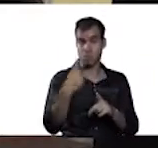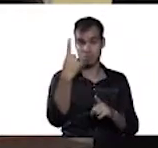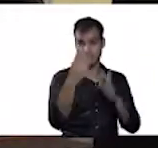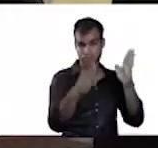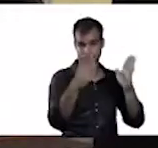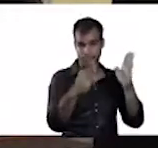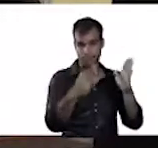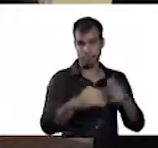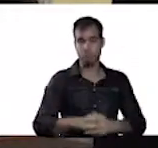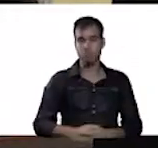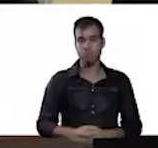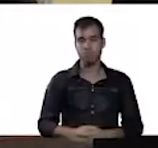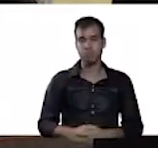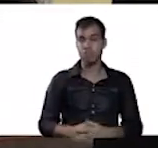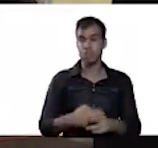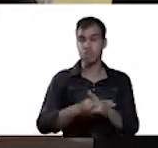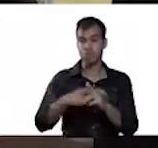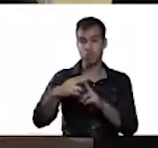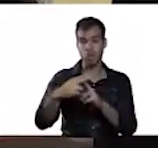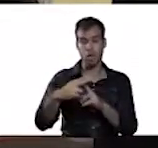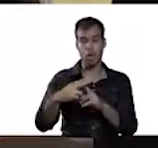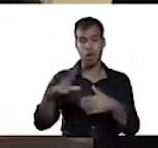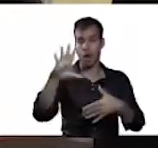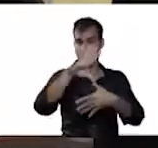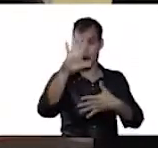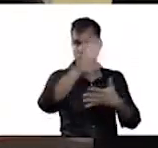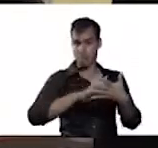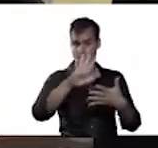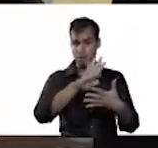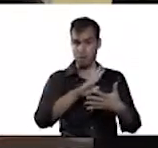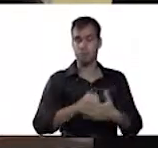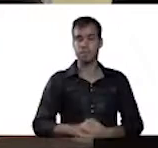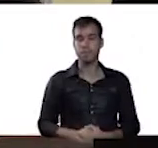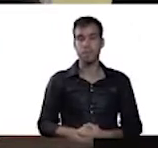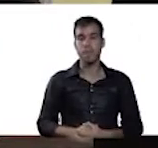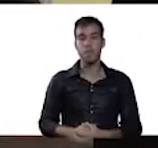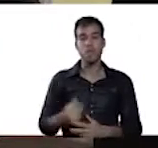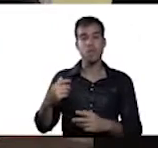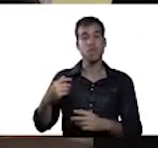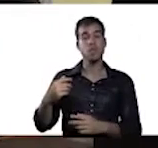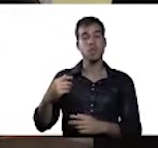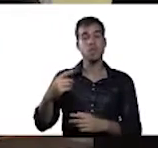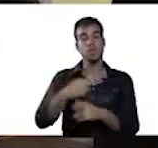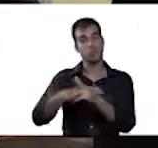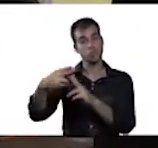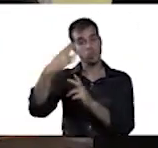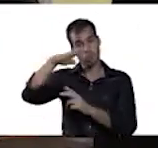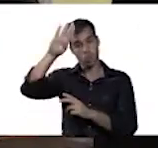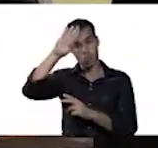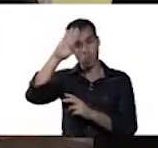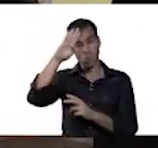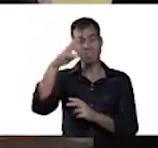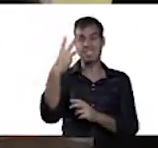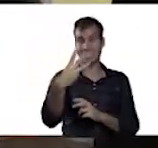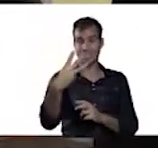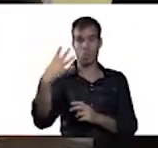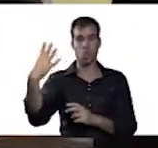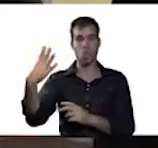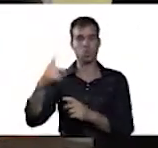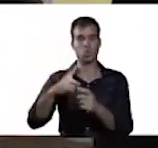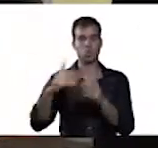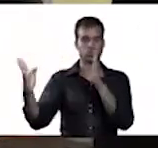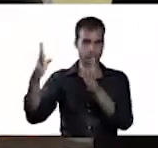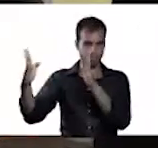historia contemporánea de primer semestre, historia de América de segundo semestre y la historia de Cuba de tercero y